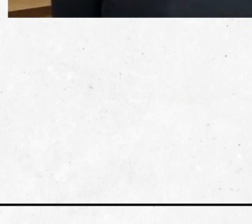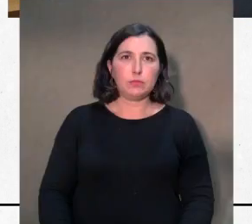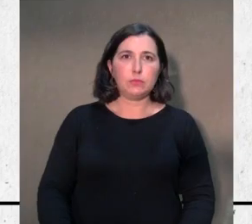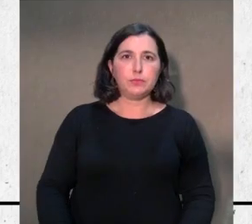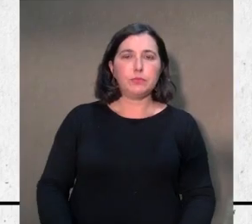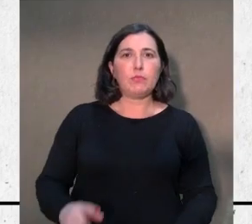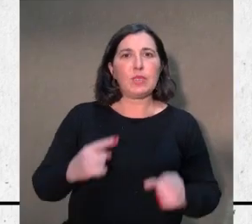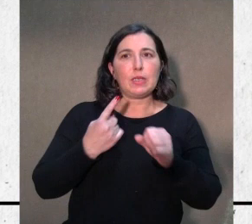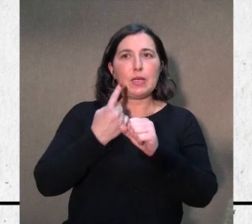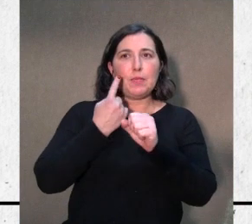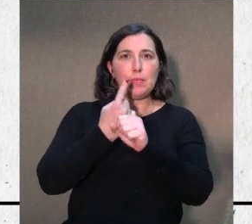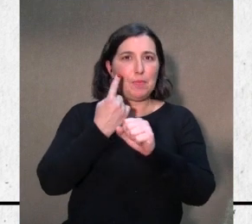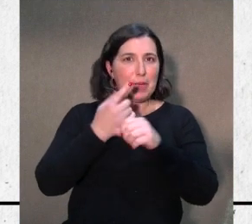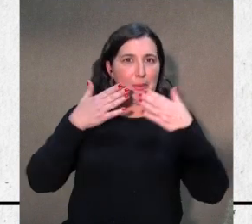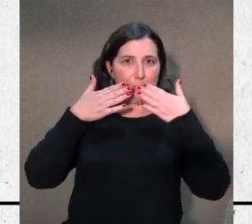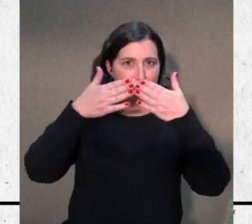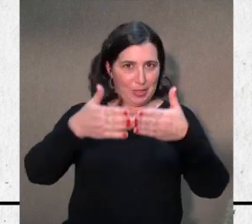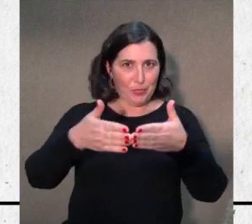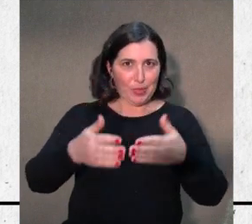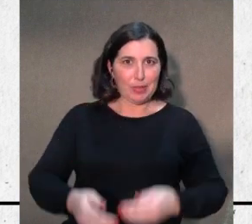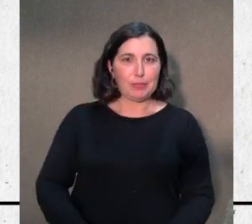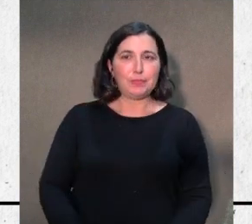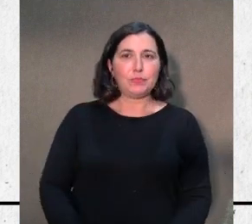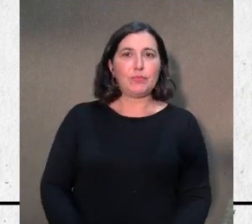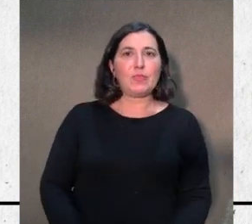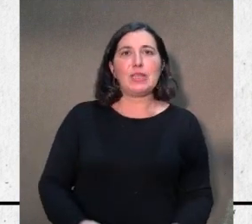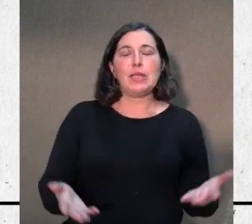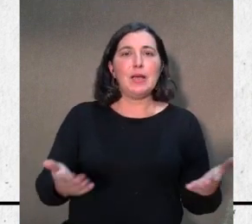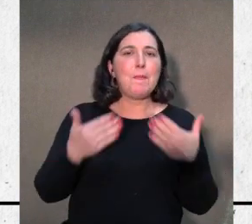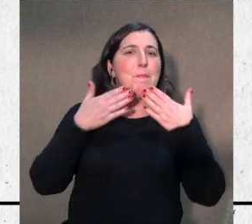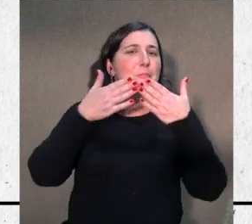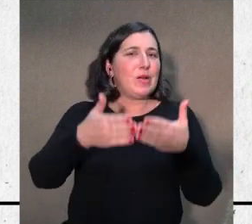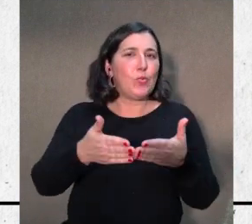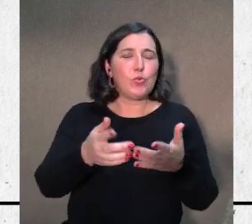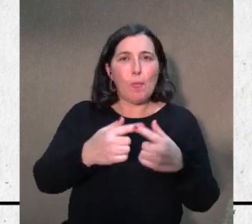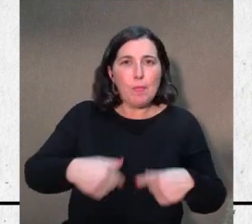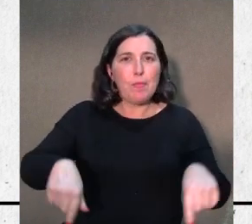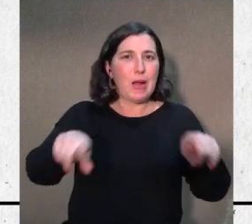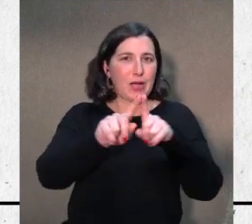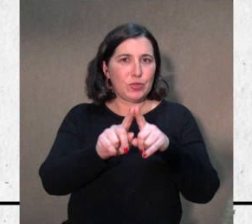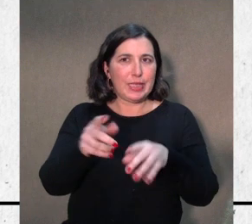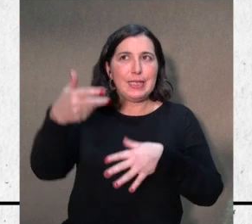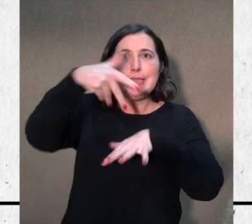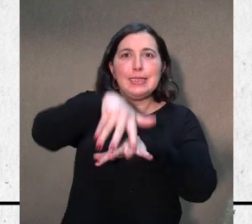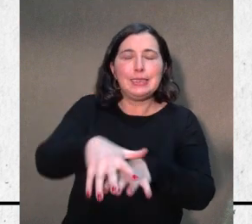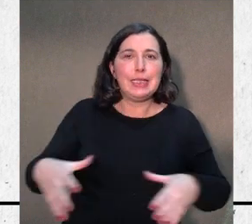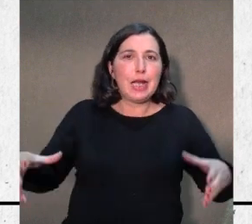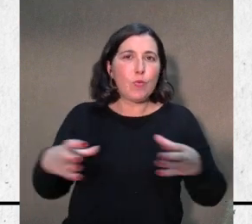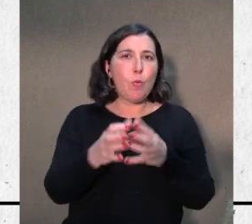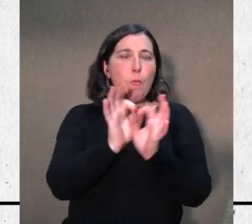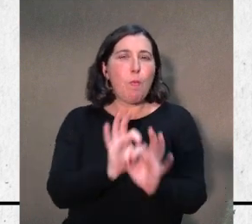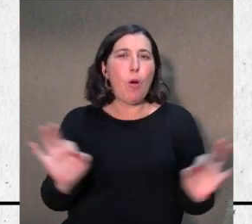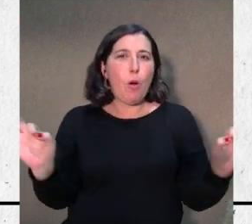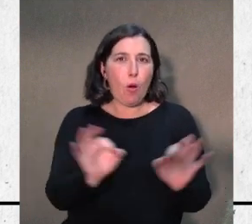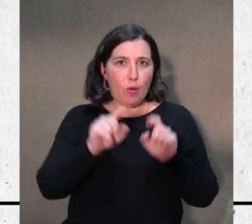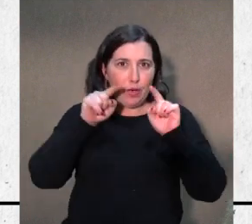Virginia Jara. Voy con la primera pregunta. ¿Sí? Bien. ¿Qué significa para ustedes ser parte